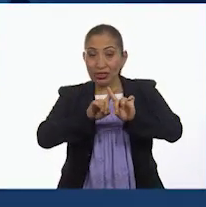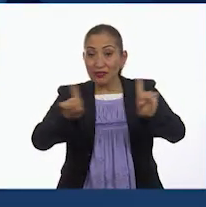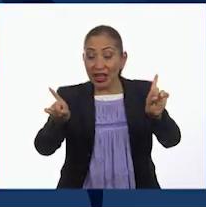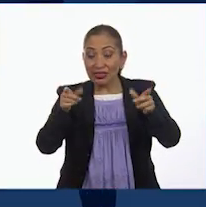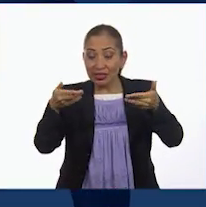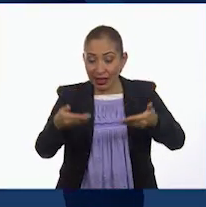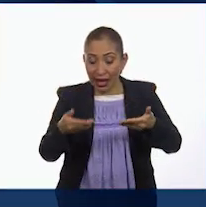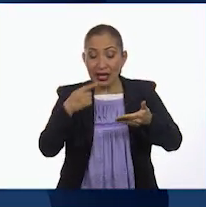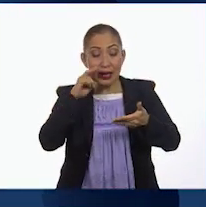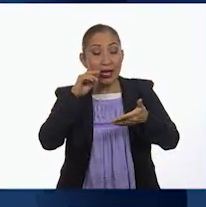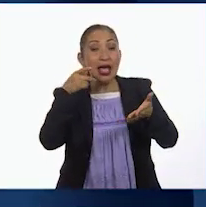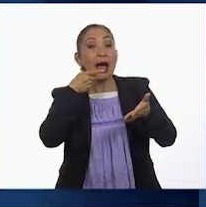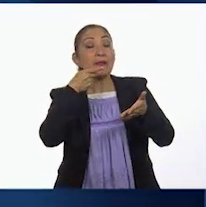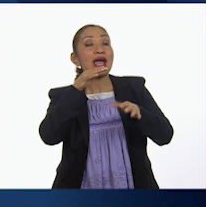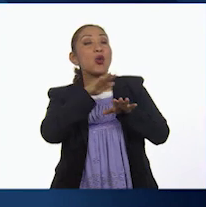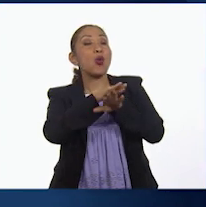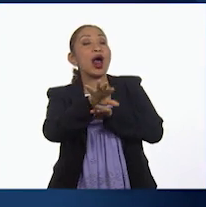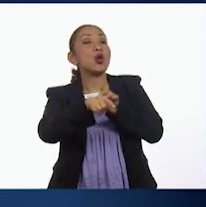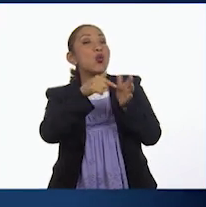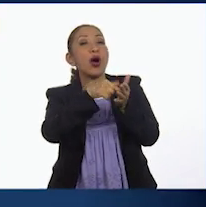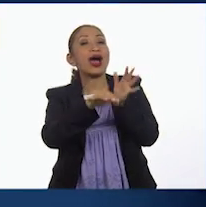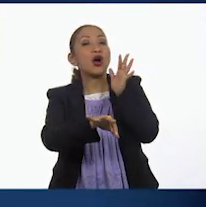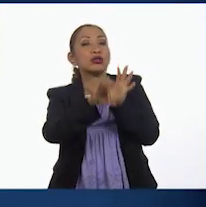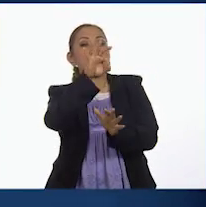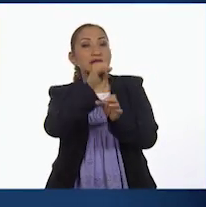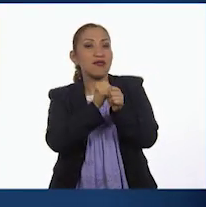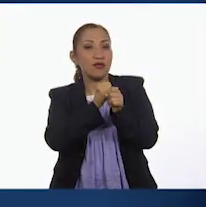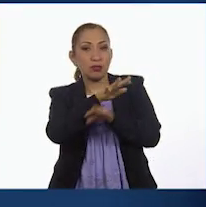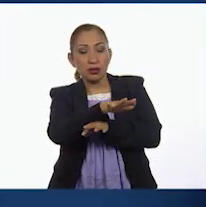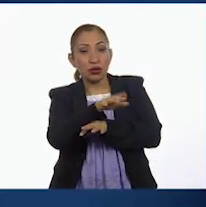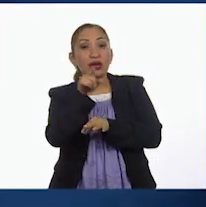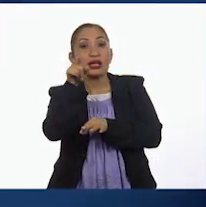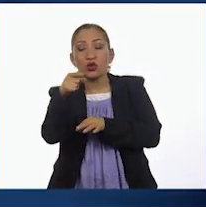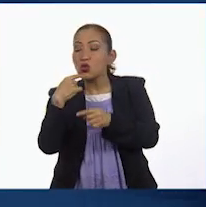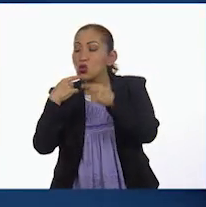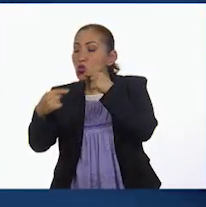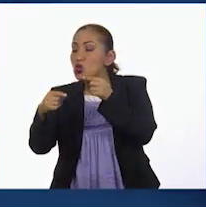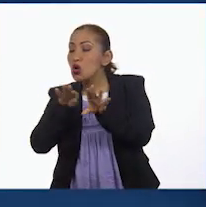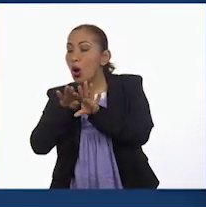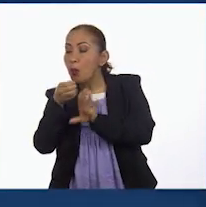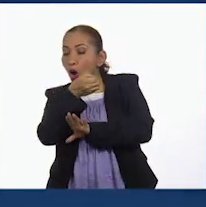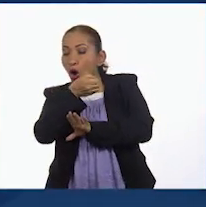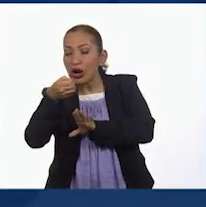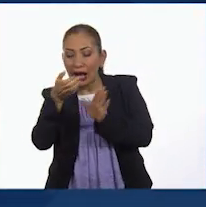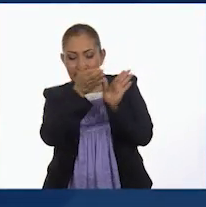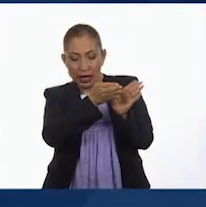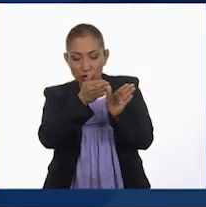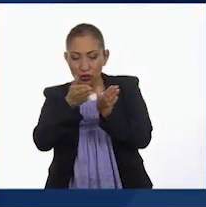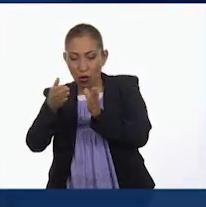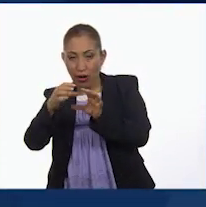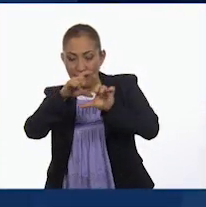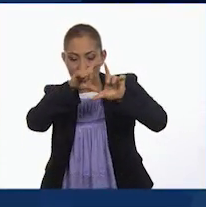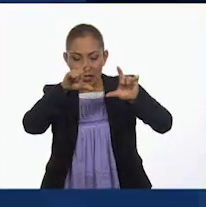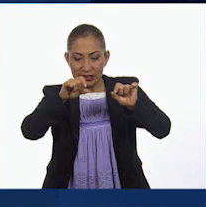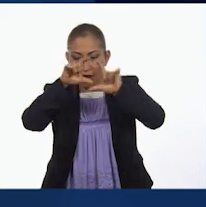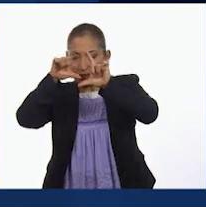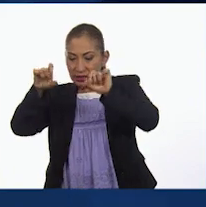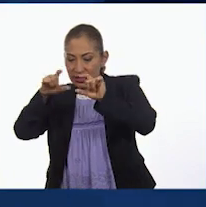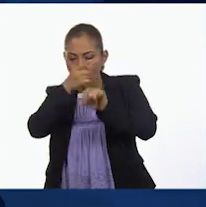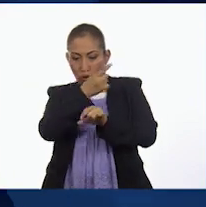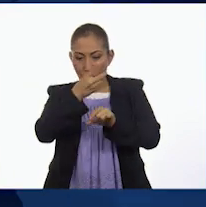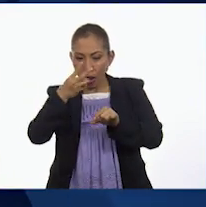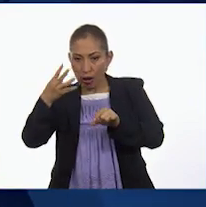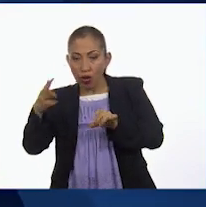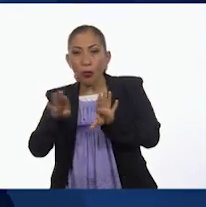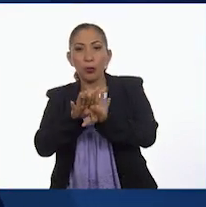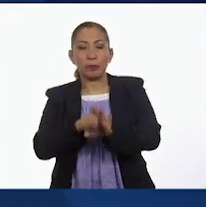fuentes consultadas. Comenta qué hicieron para elaborar las fichas y cómo las van a organizar. Entonces, aquí ustedes en su libro